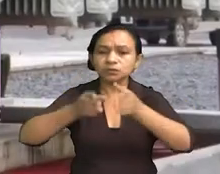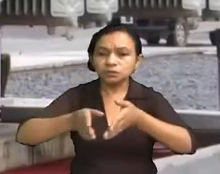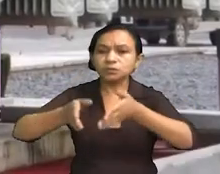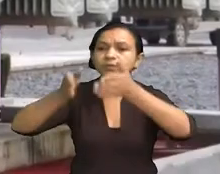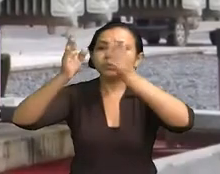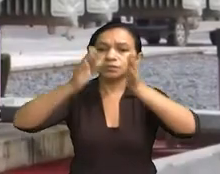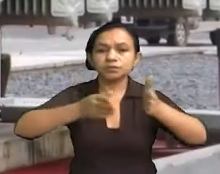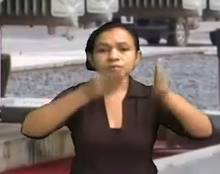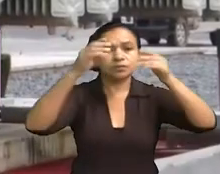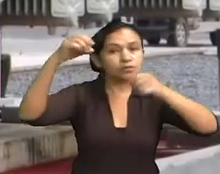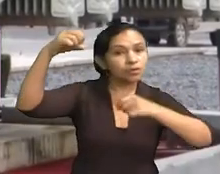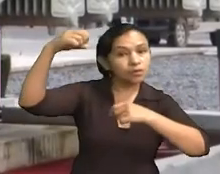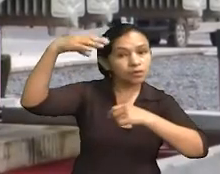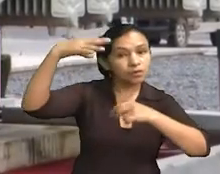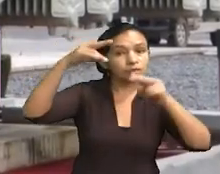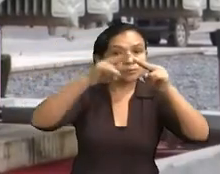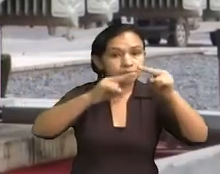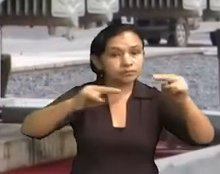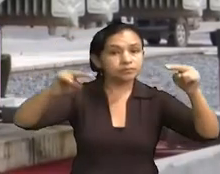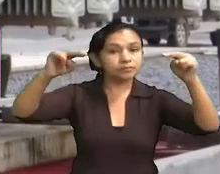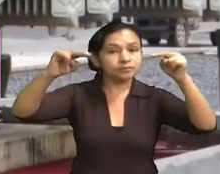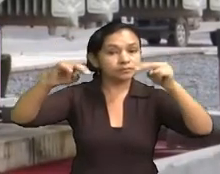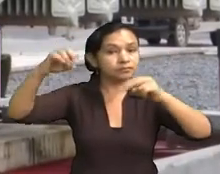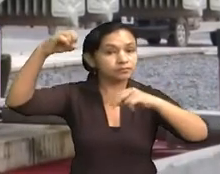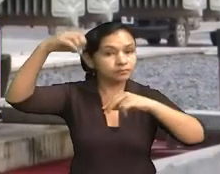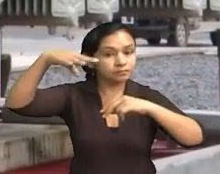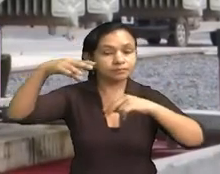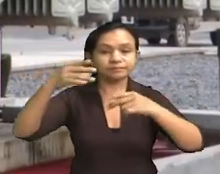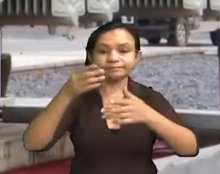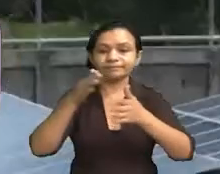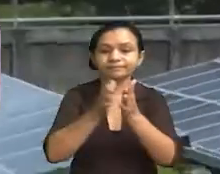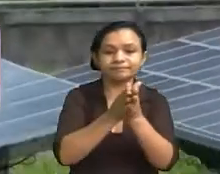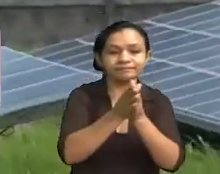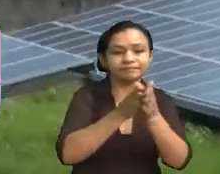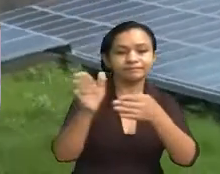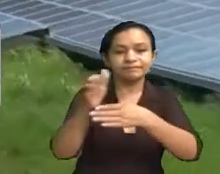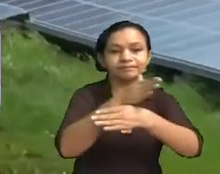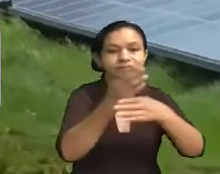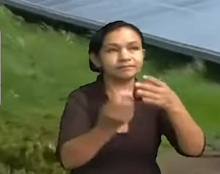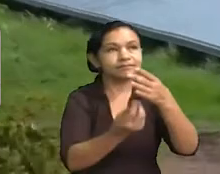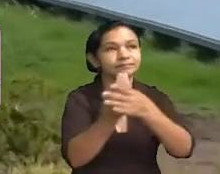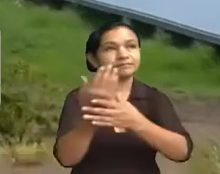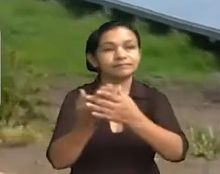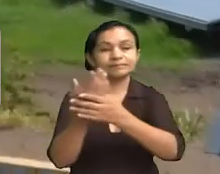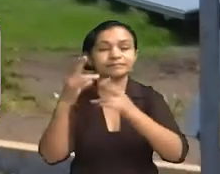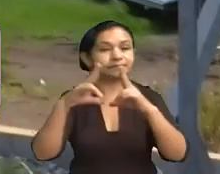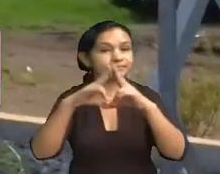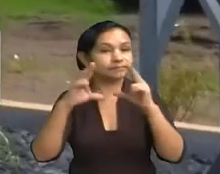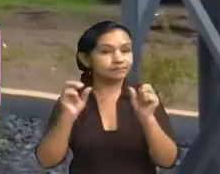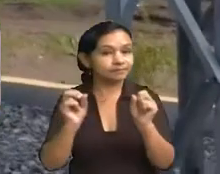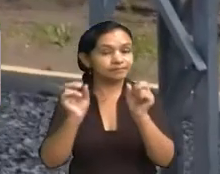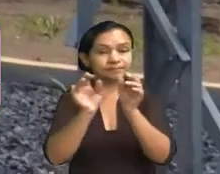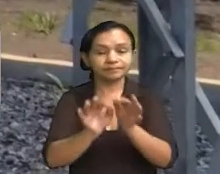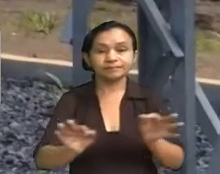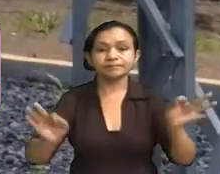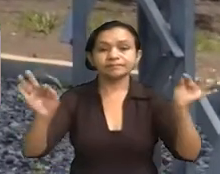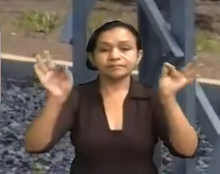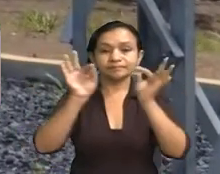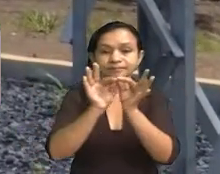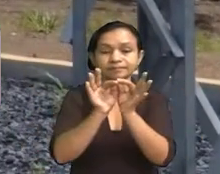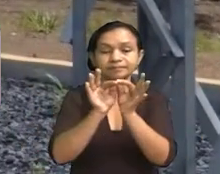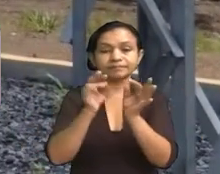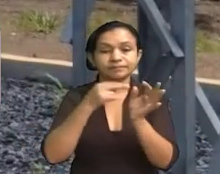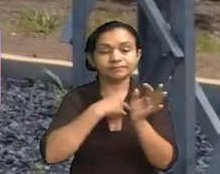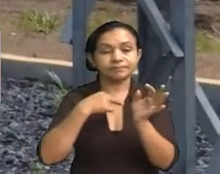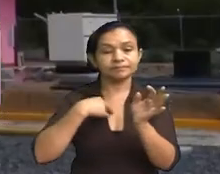acceso a energía eléctrica, en donde están los centros productivos o los mayores centros productivos del país. Importante, a la vez de que se